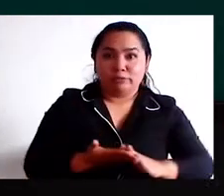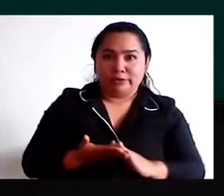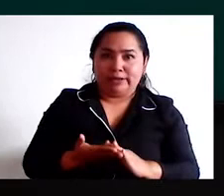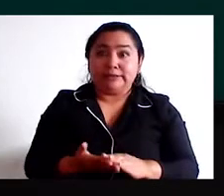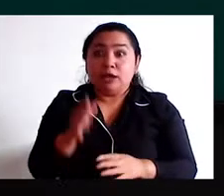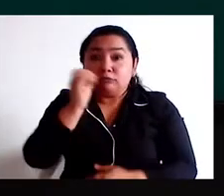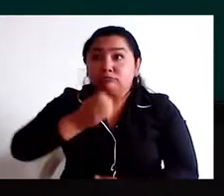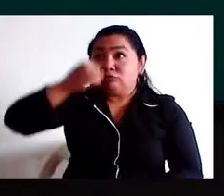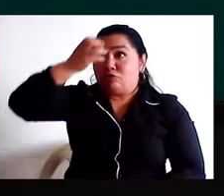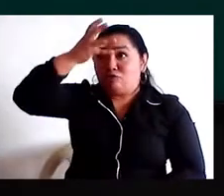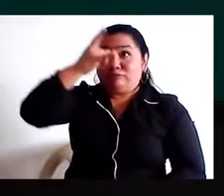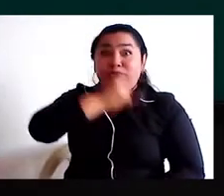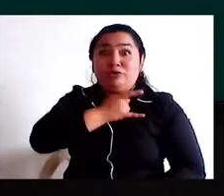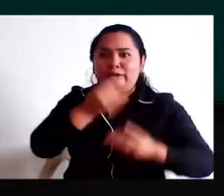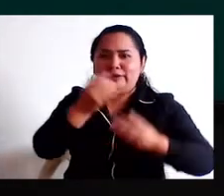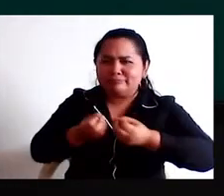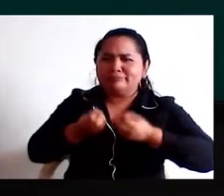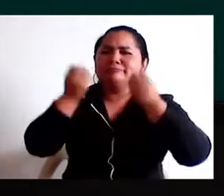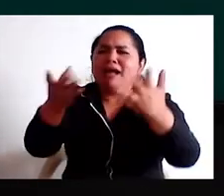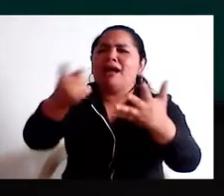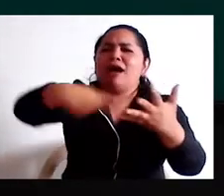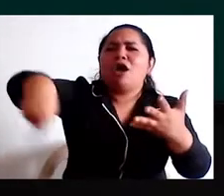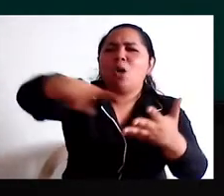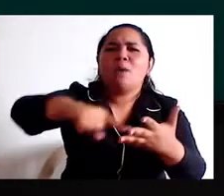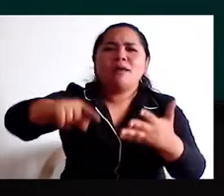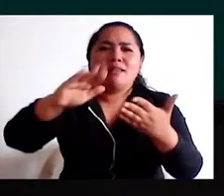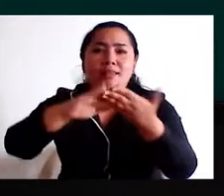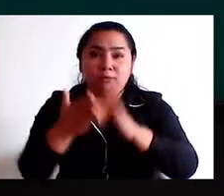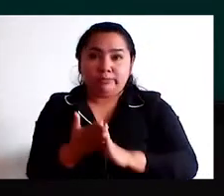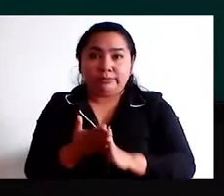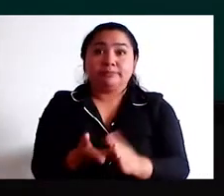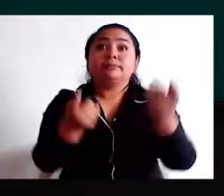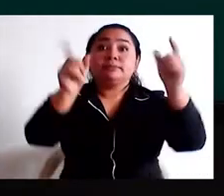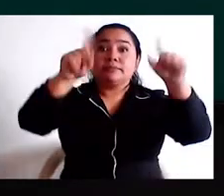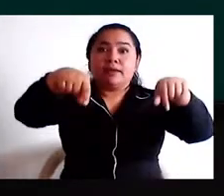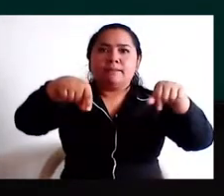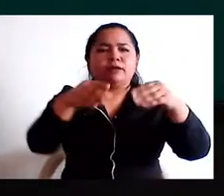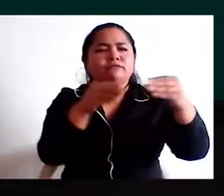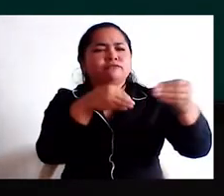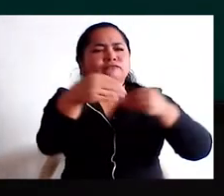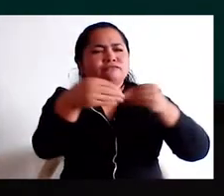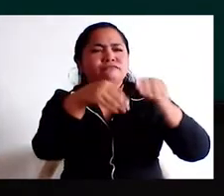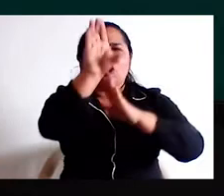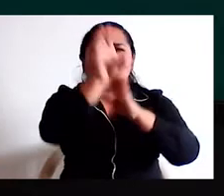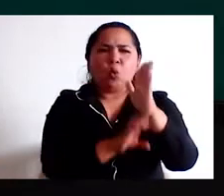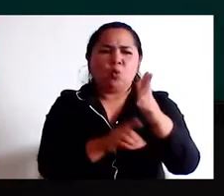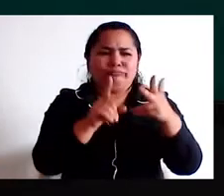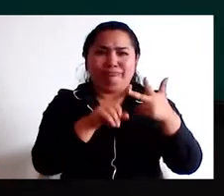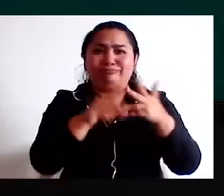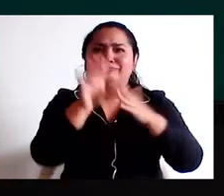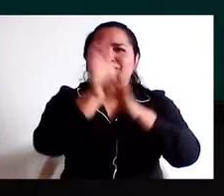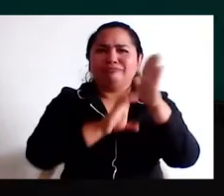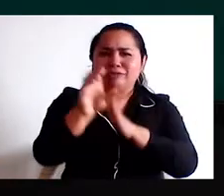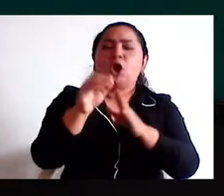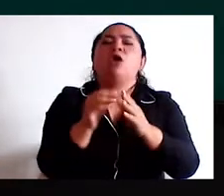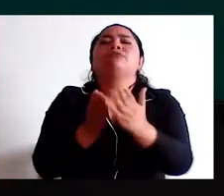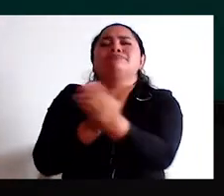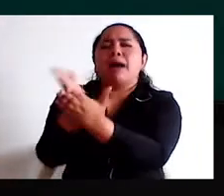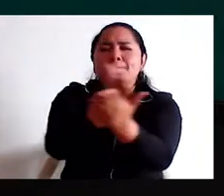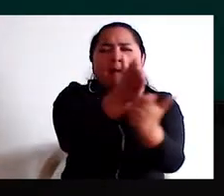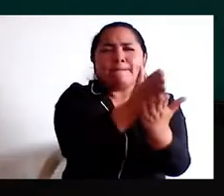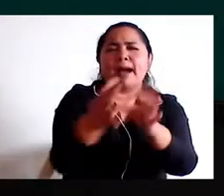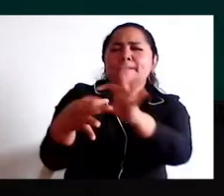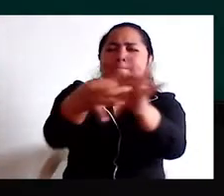permitir la apropiación social del conocimiento proveniente de la universidad igualmente mantener la flexibilidad curricular la